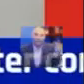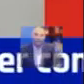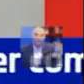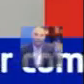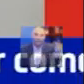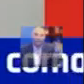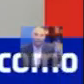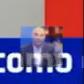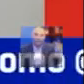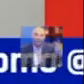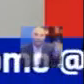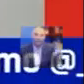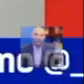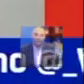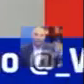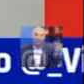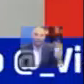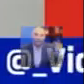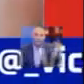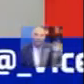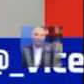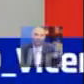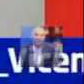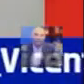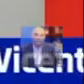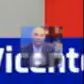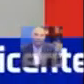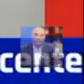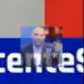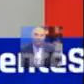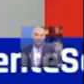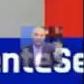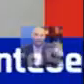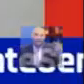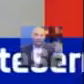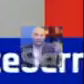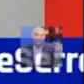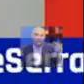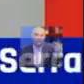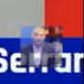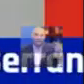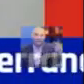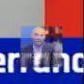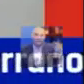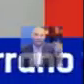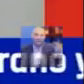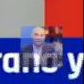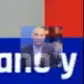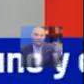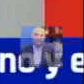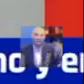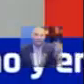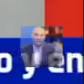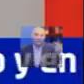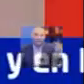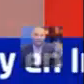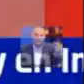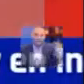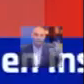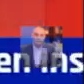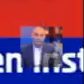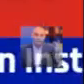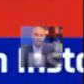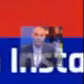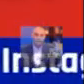es decir, como bien apuntas, querido Vicente, durante los gobiernos de Felipe Calderón y de Enrique Peña Nieto, y